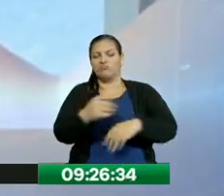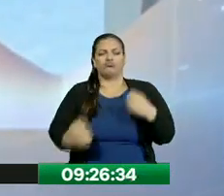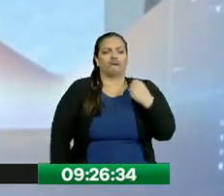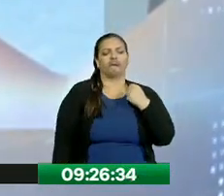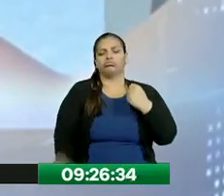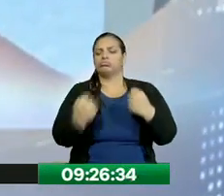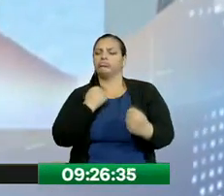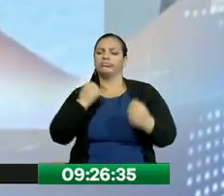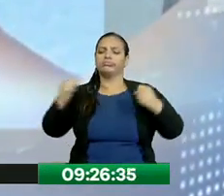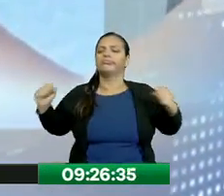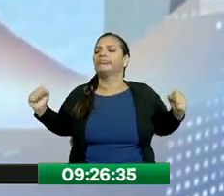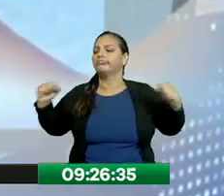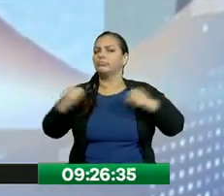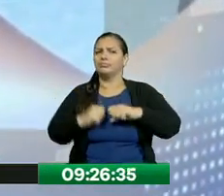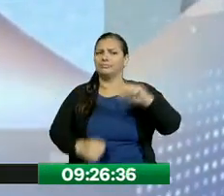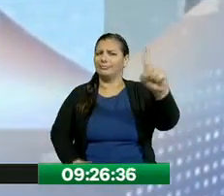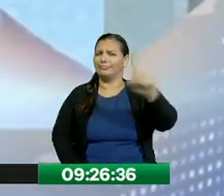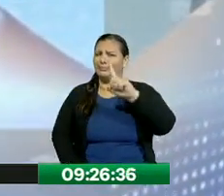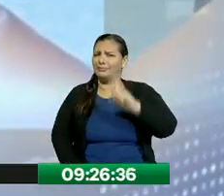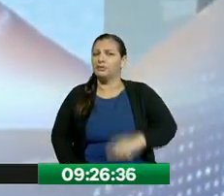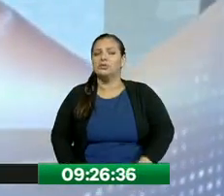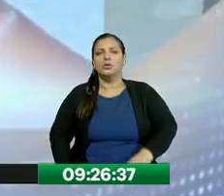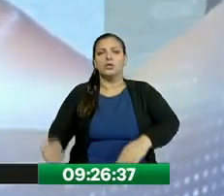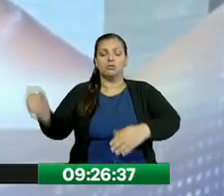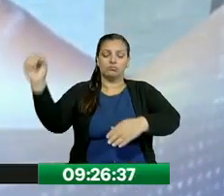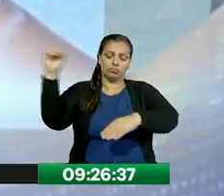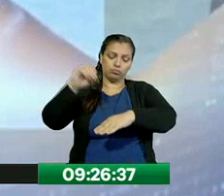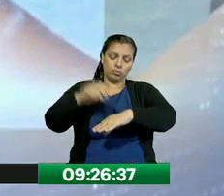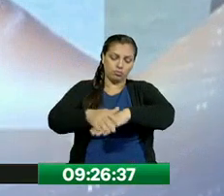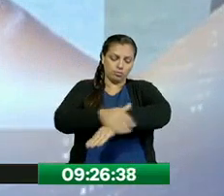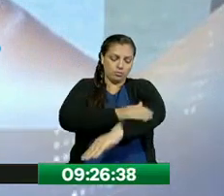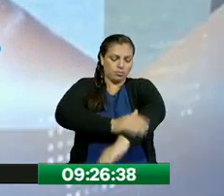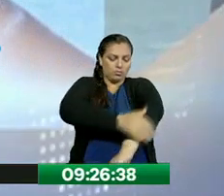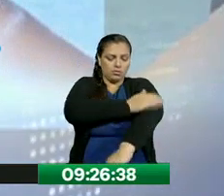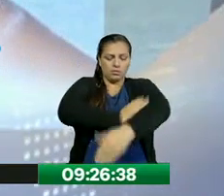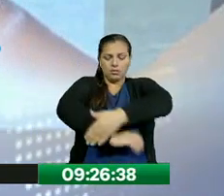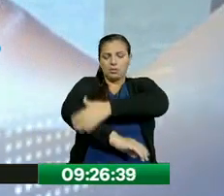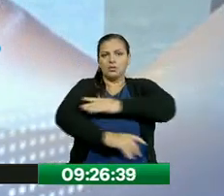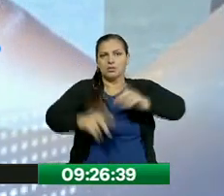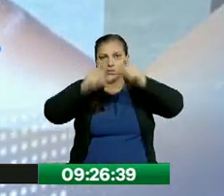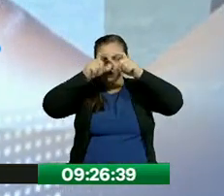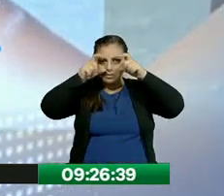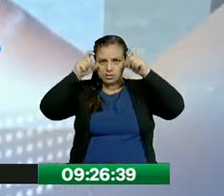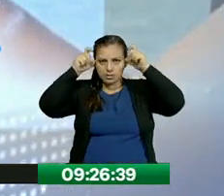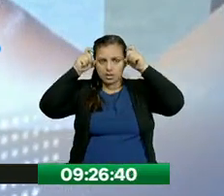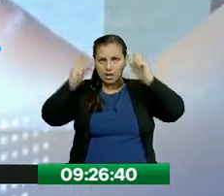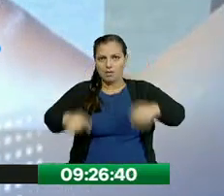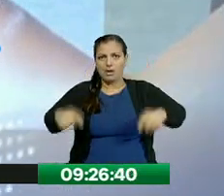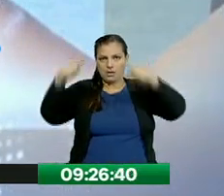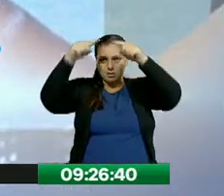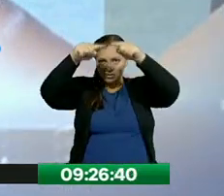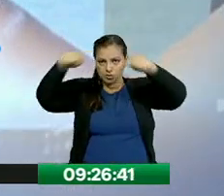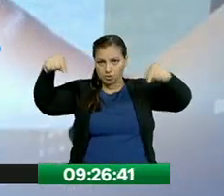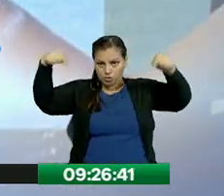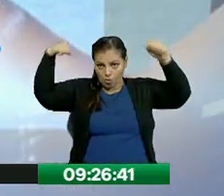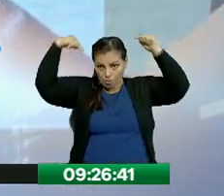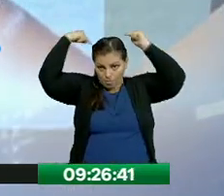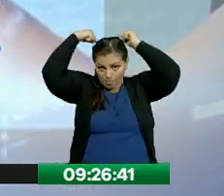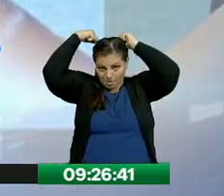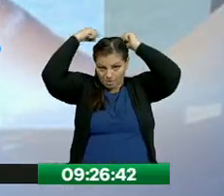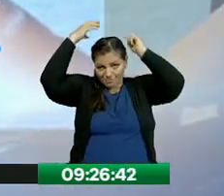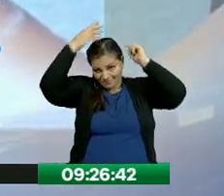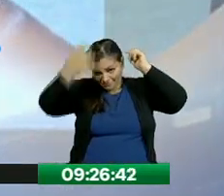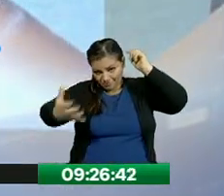con ropa adecuada, utilice bloqueador solar, sombrero de ala ancha y gafas. También procure mantenerse hidratado, beber